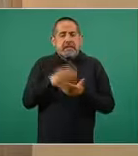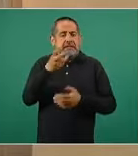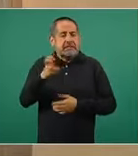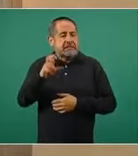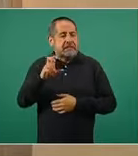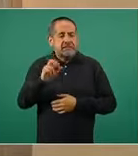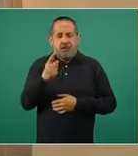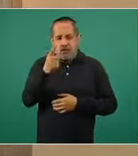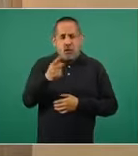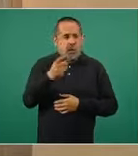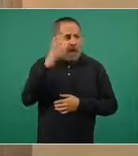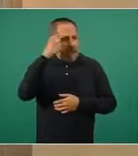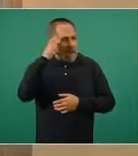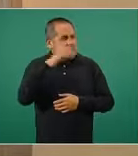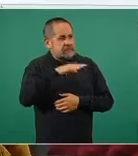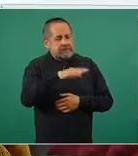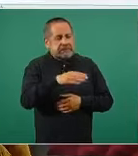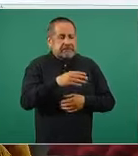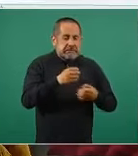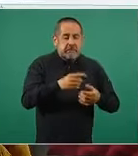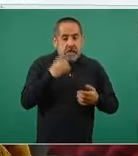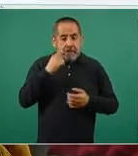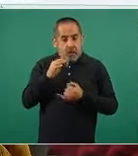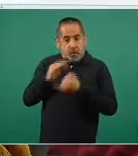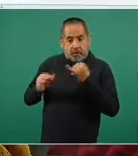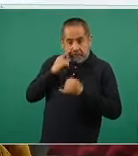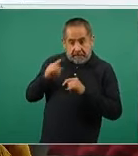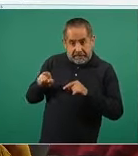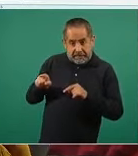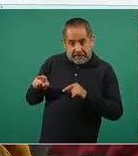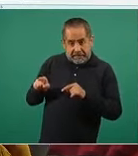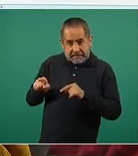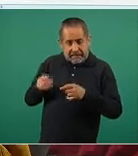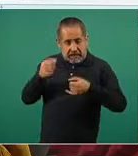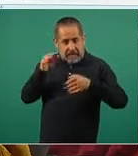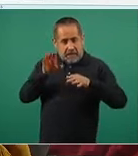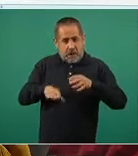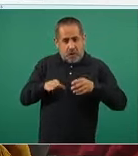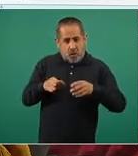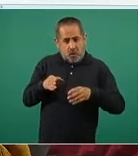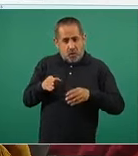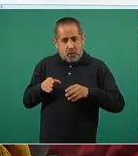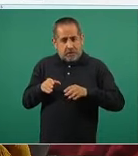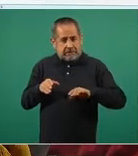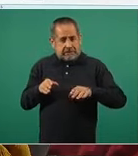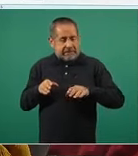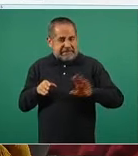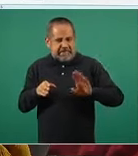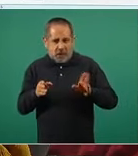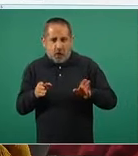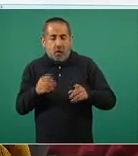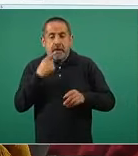camas ocupadas y identifican en el último recuadro, en su extremo izquierdo para ustedes,